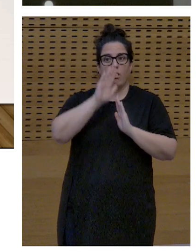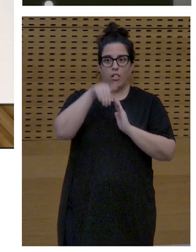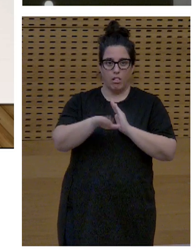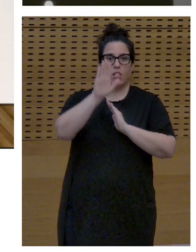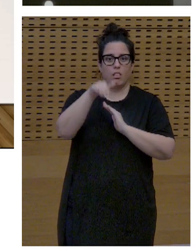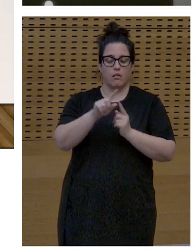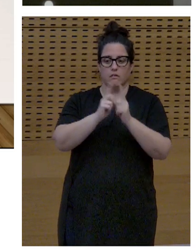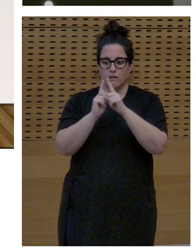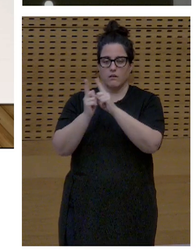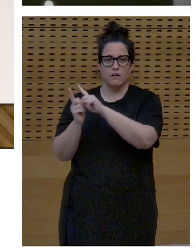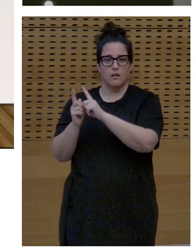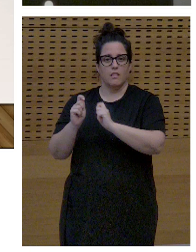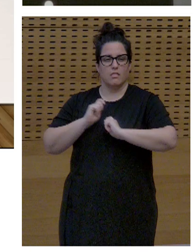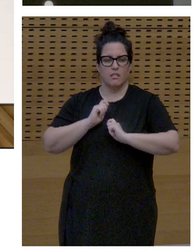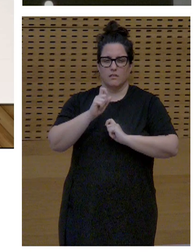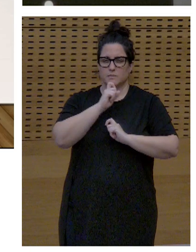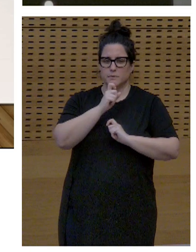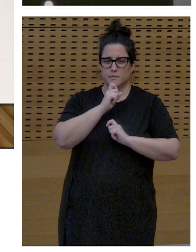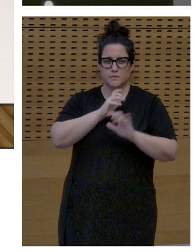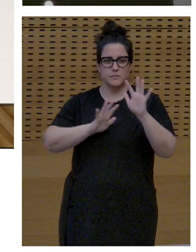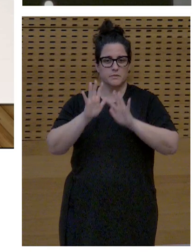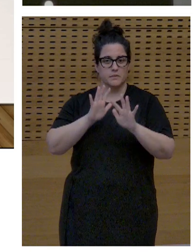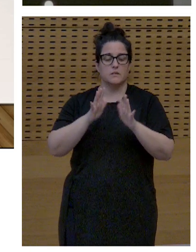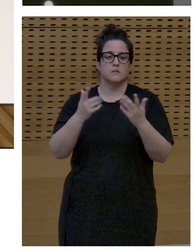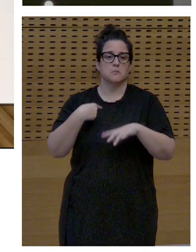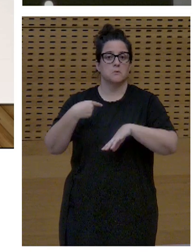van complicando, bueno, pues pueden ofrecer